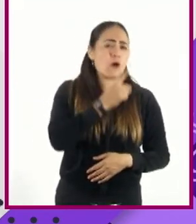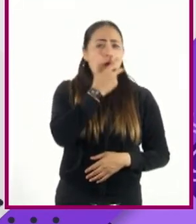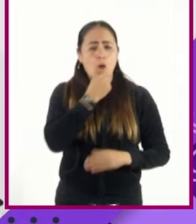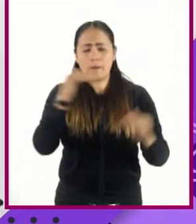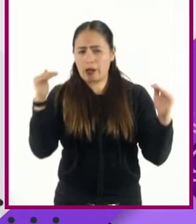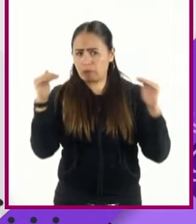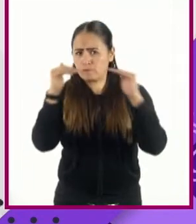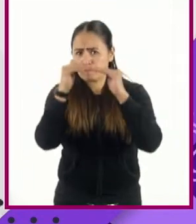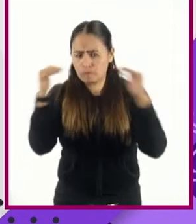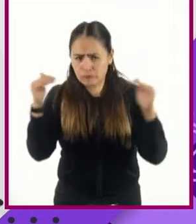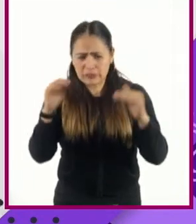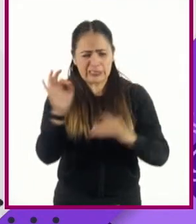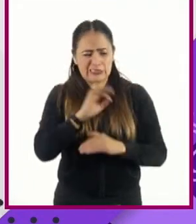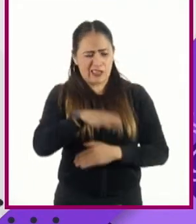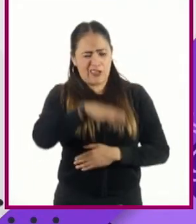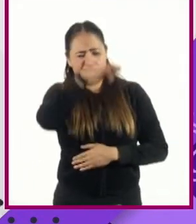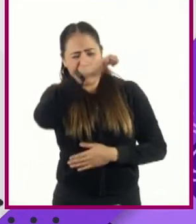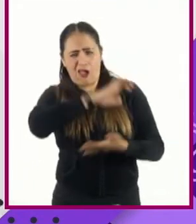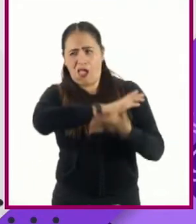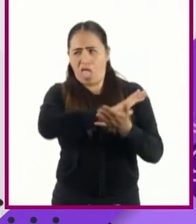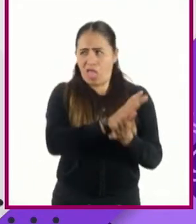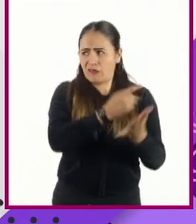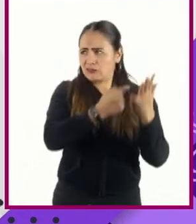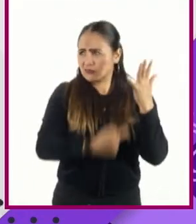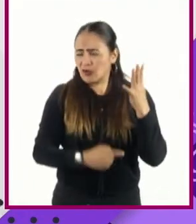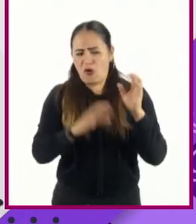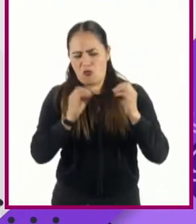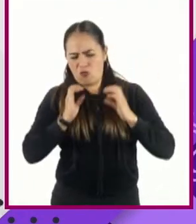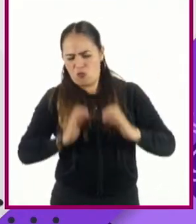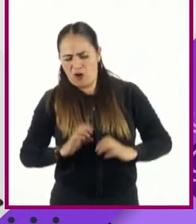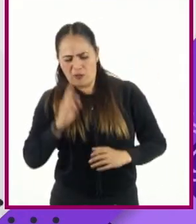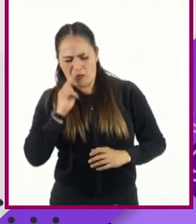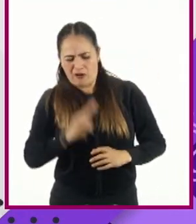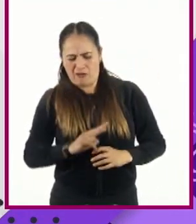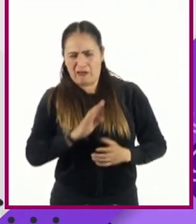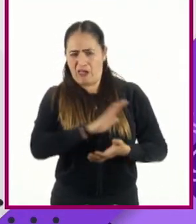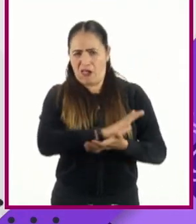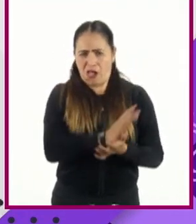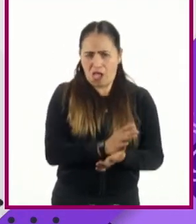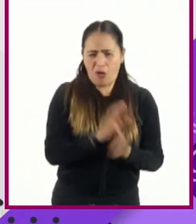no discriminar por edad u otras características físicas o culturales.